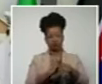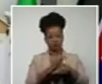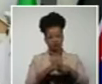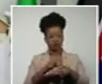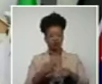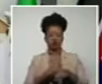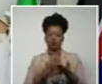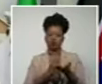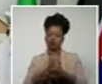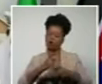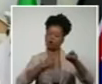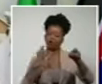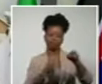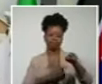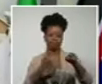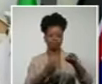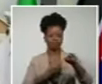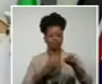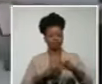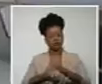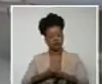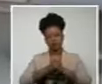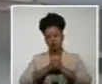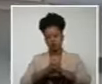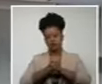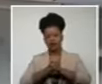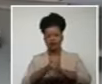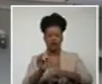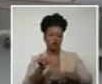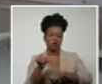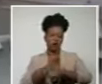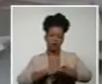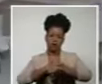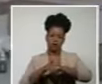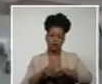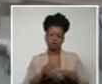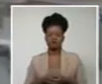en la batalla de la solidaridad y la hermandad. En los últimos